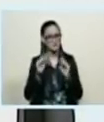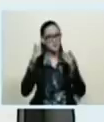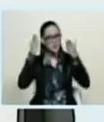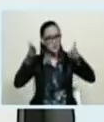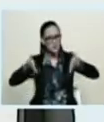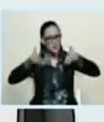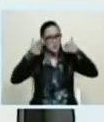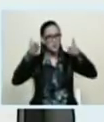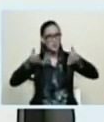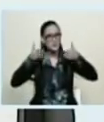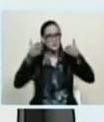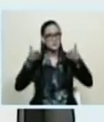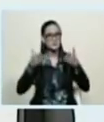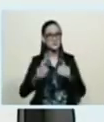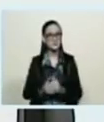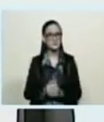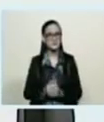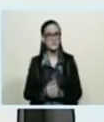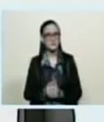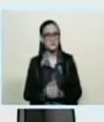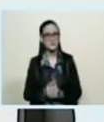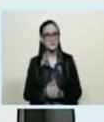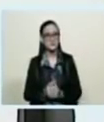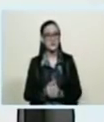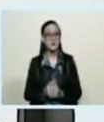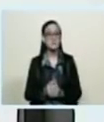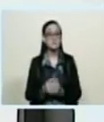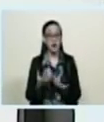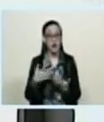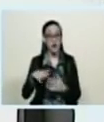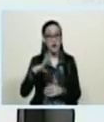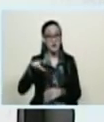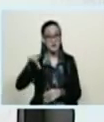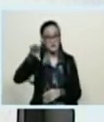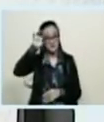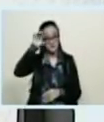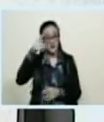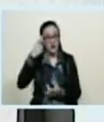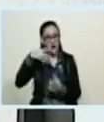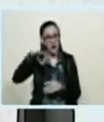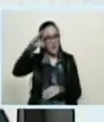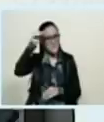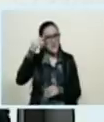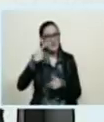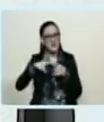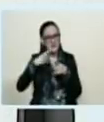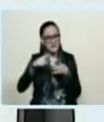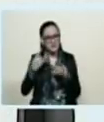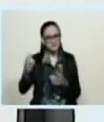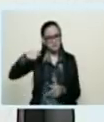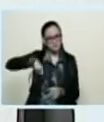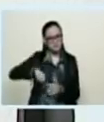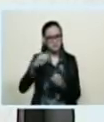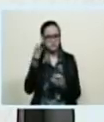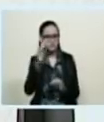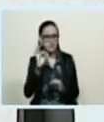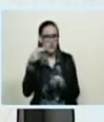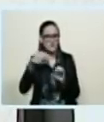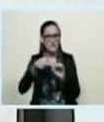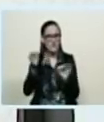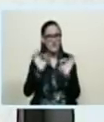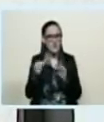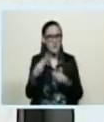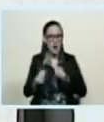capacitación, en un momento incluso decíamos de alfabetización, sobre todo lo que es la criptoeconomía, sobre lo que es la criptofinanza. Ahí la